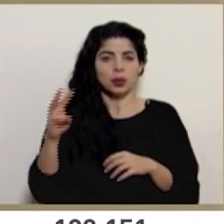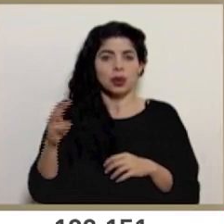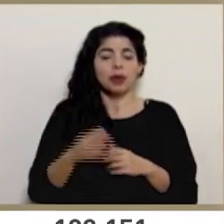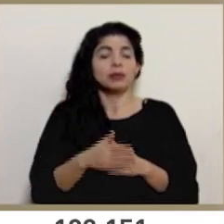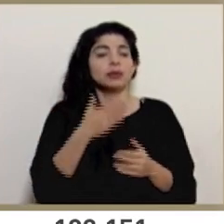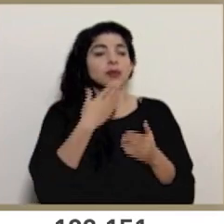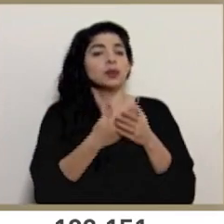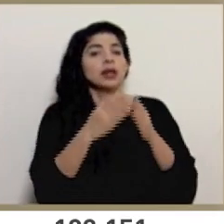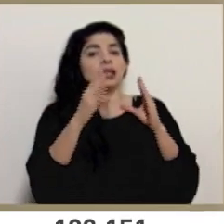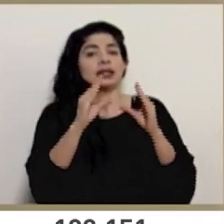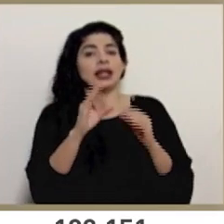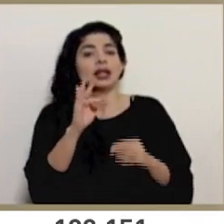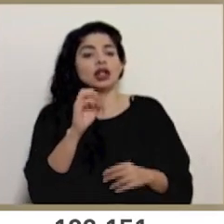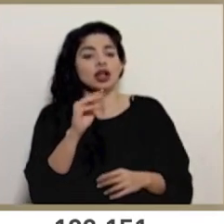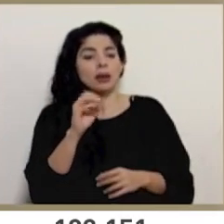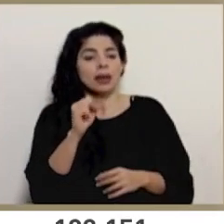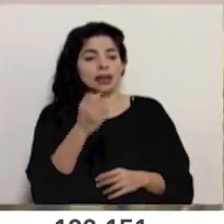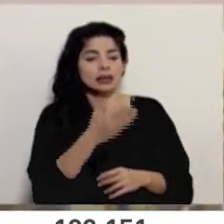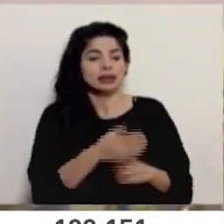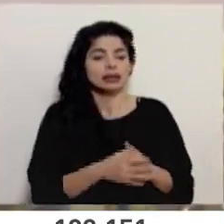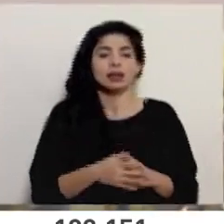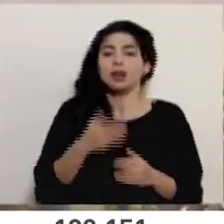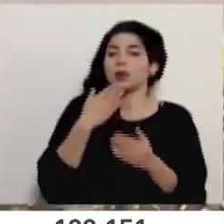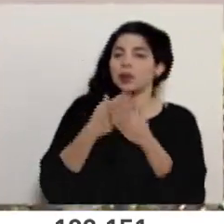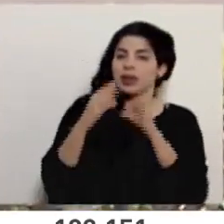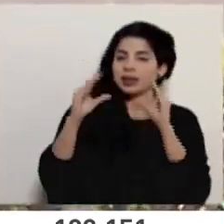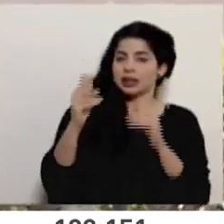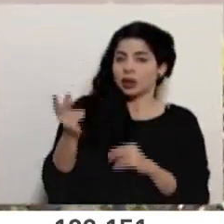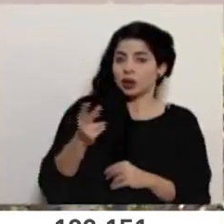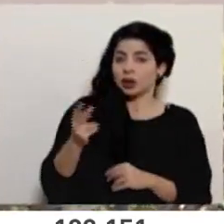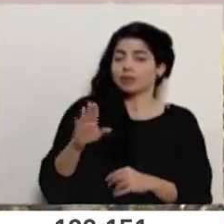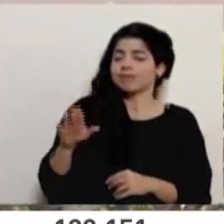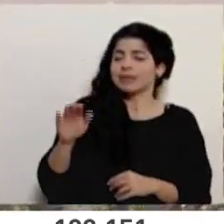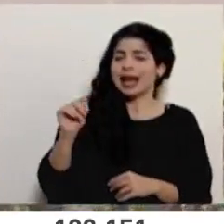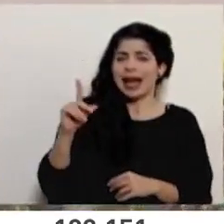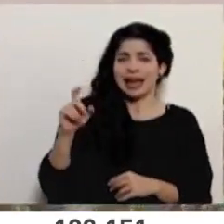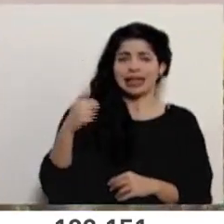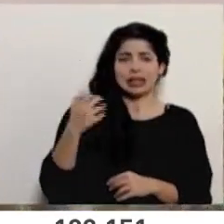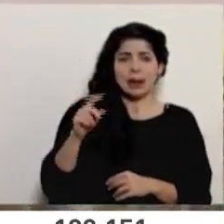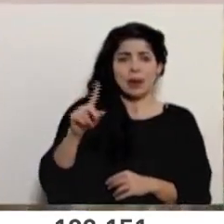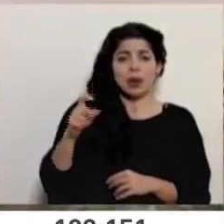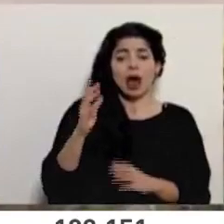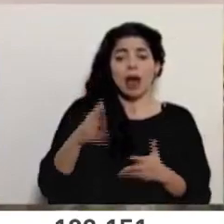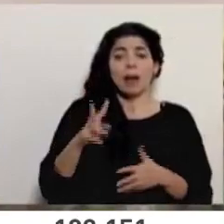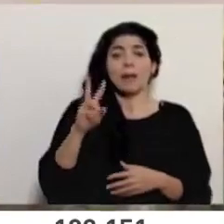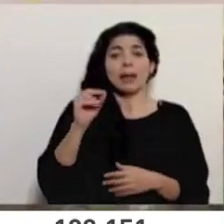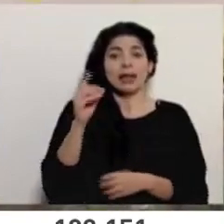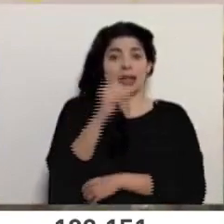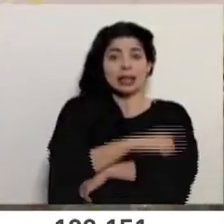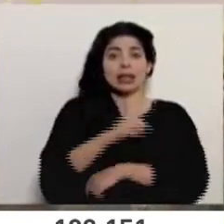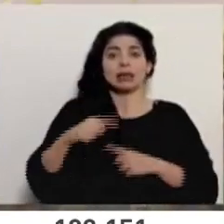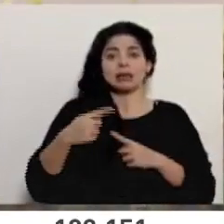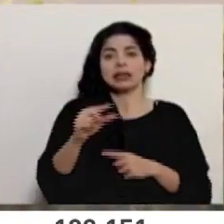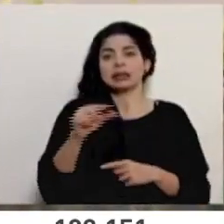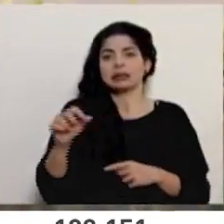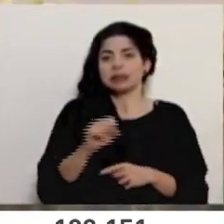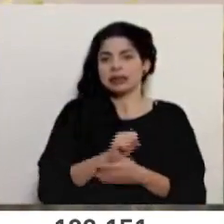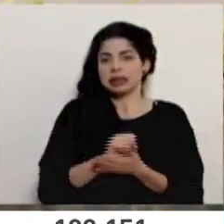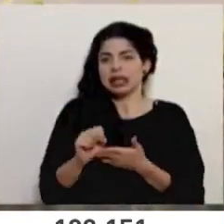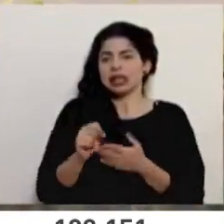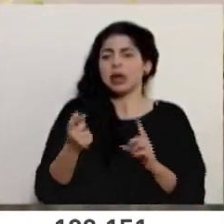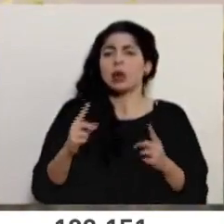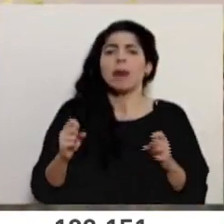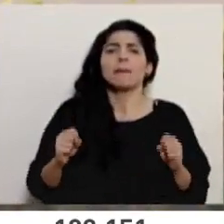Muy buenas tardes, Tomás. Buenas tardes a ambos. Don Alex, queríamos consultarle, faltan 20 días para Semana Santa. ¿Qué posibilidades hay de que el